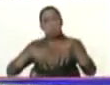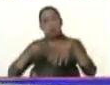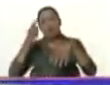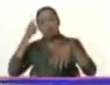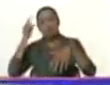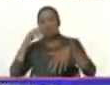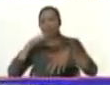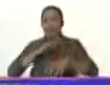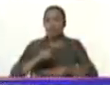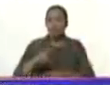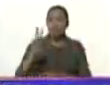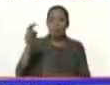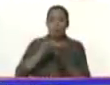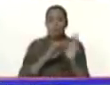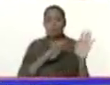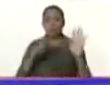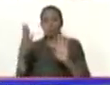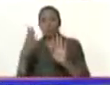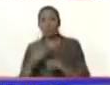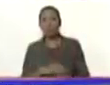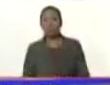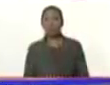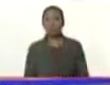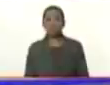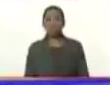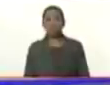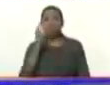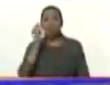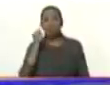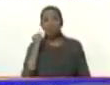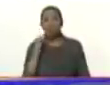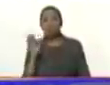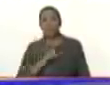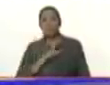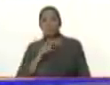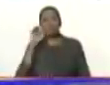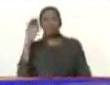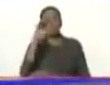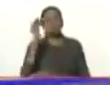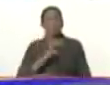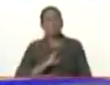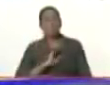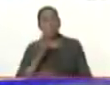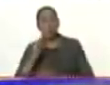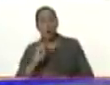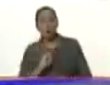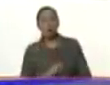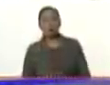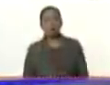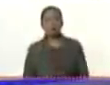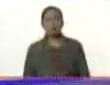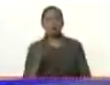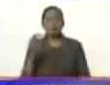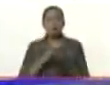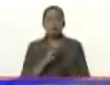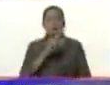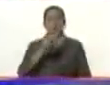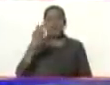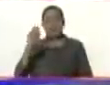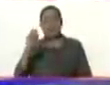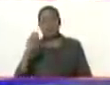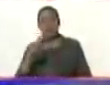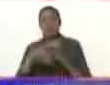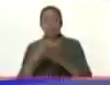día histórico hoy, 2019. Muchachos, a ustedes les pertenece el futuro. En el 2030, en